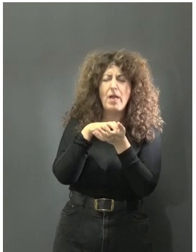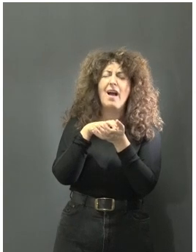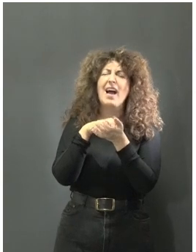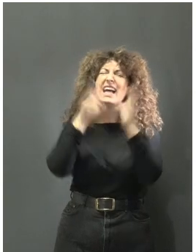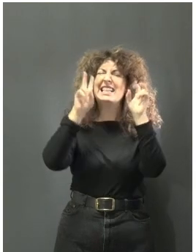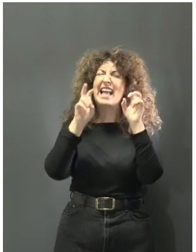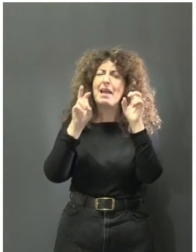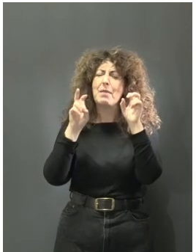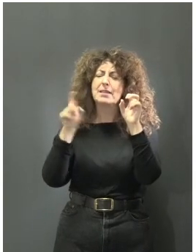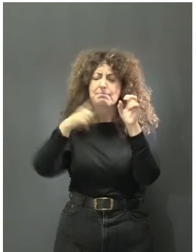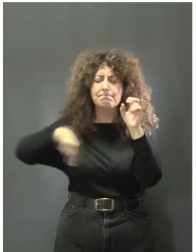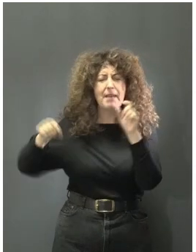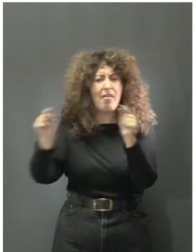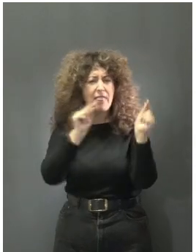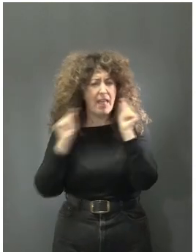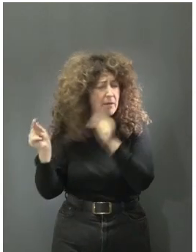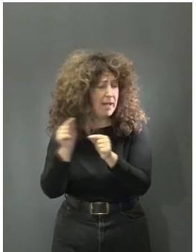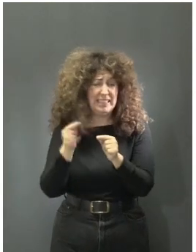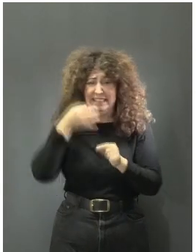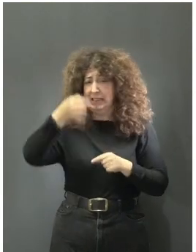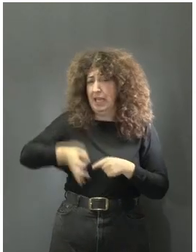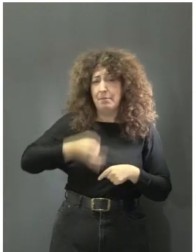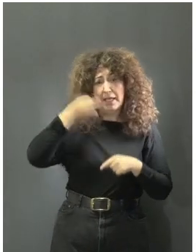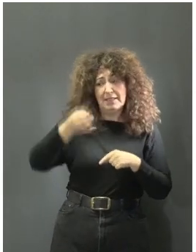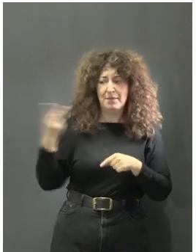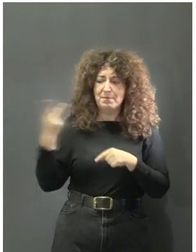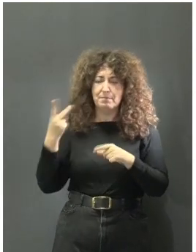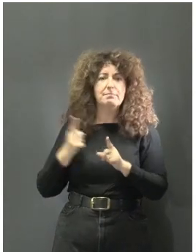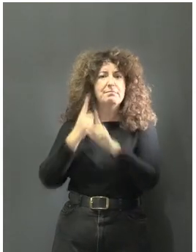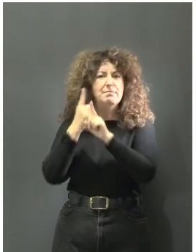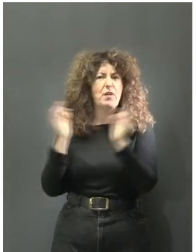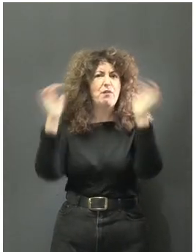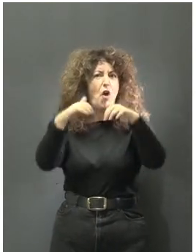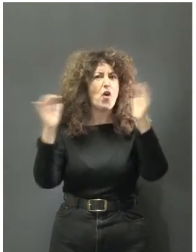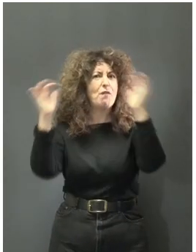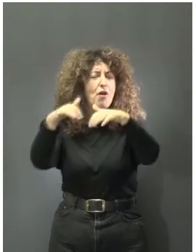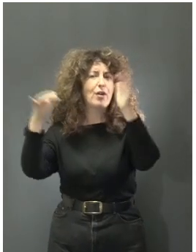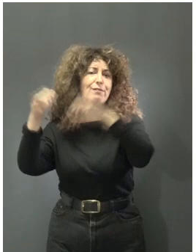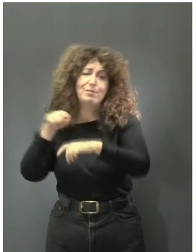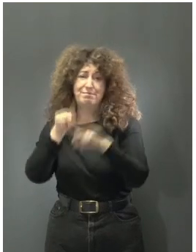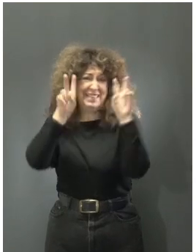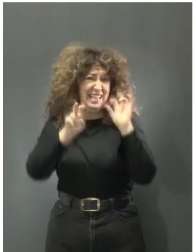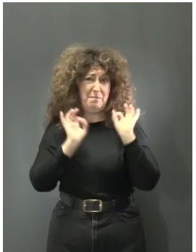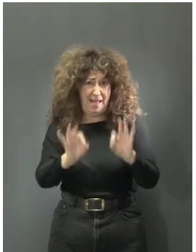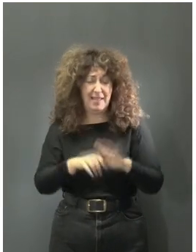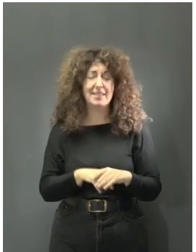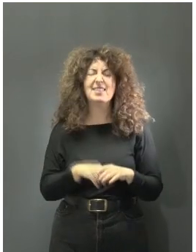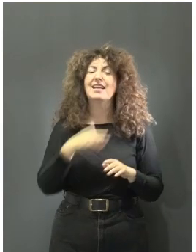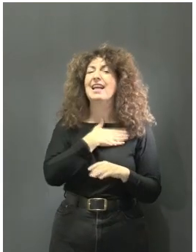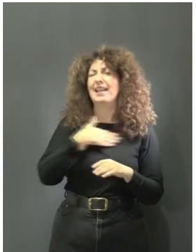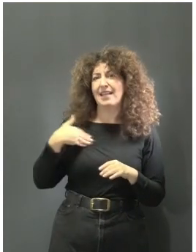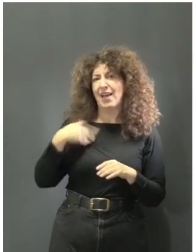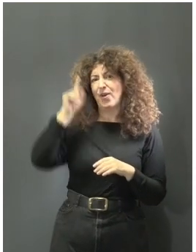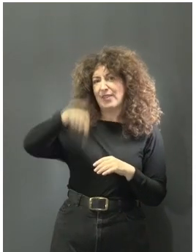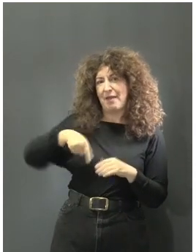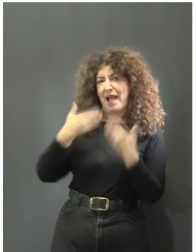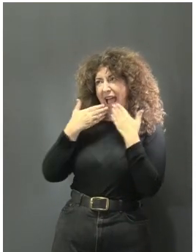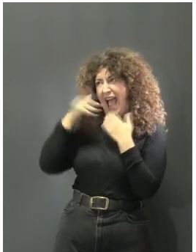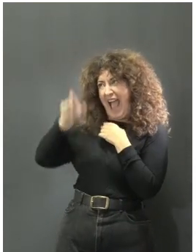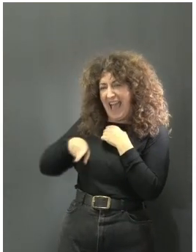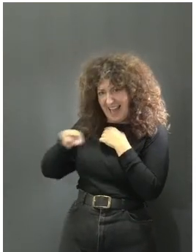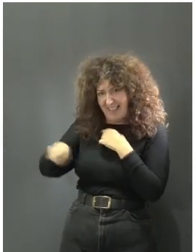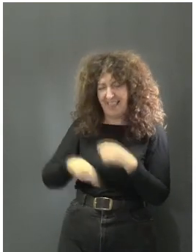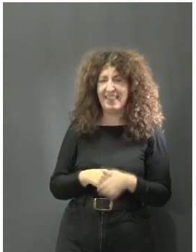¿no? que han sido pues una constante cuando nos hemos ido encontrando en los distintos foros, pues yo quiero también agradecerte,